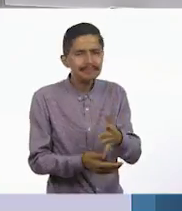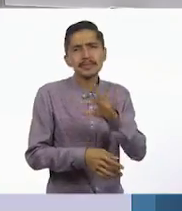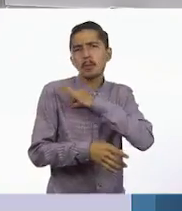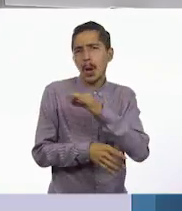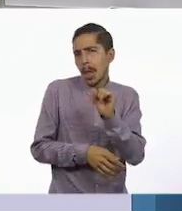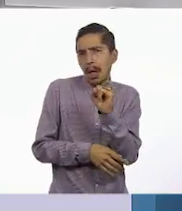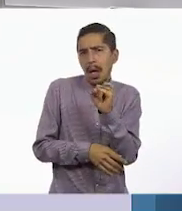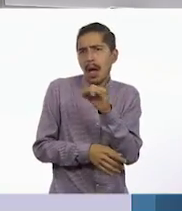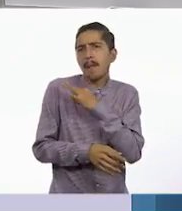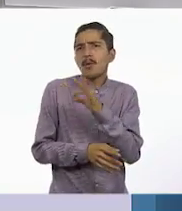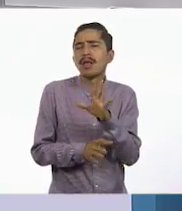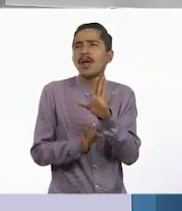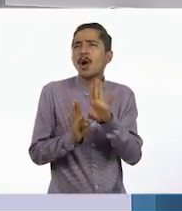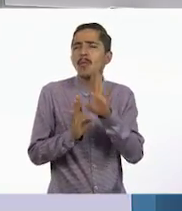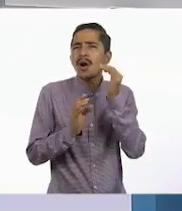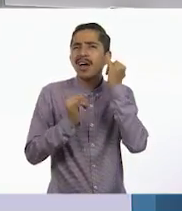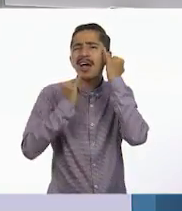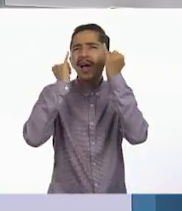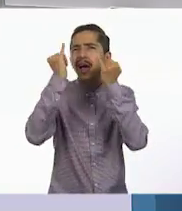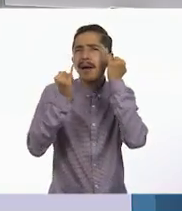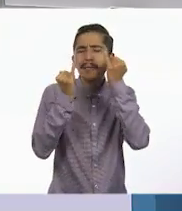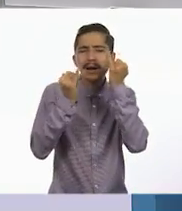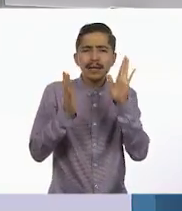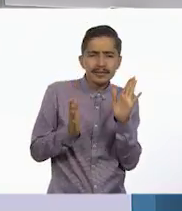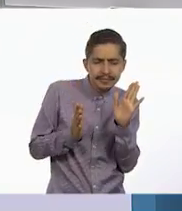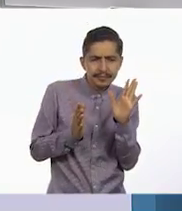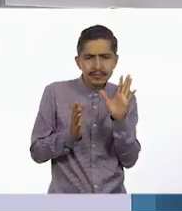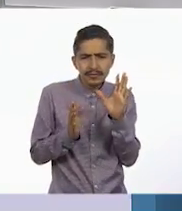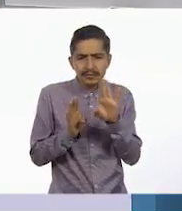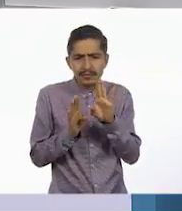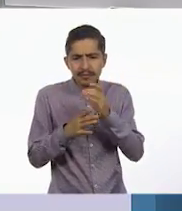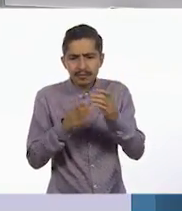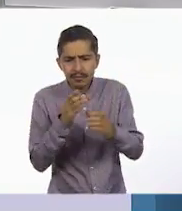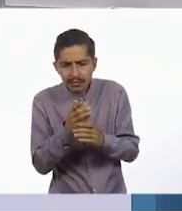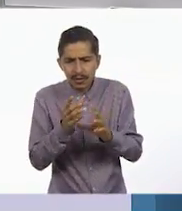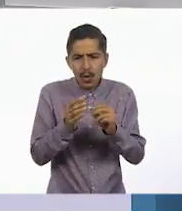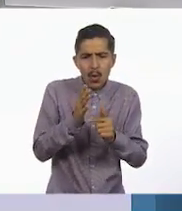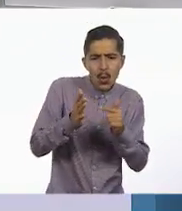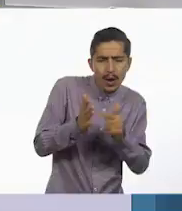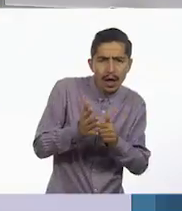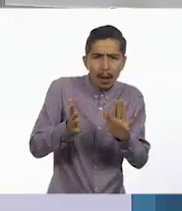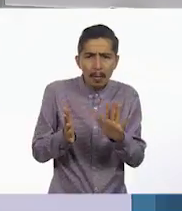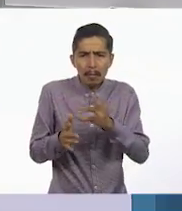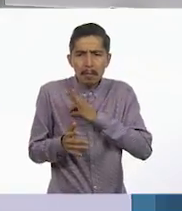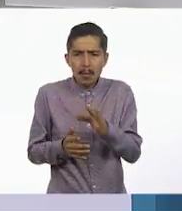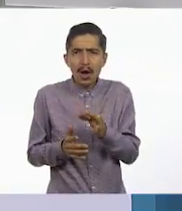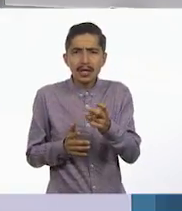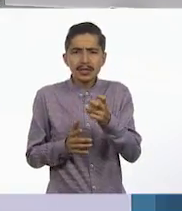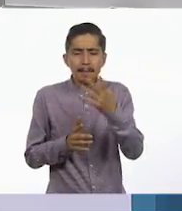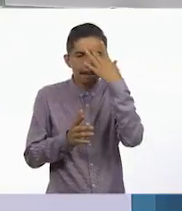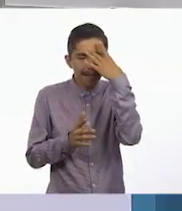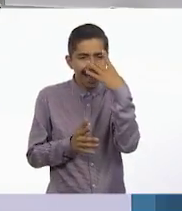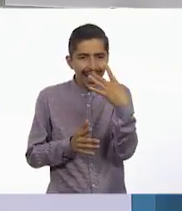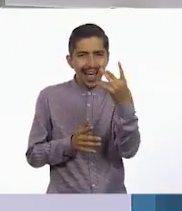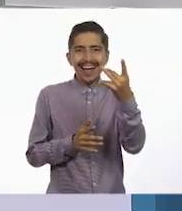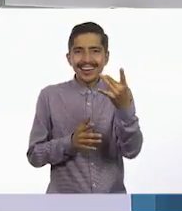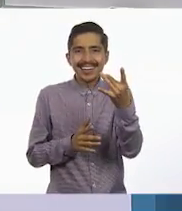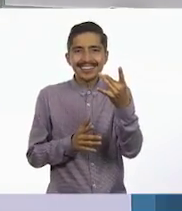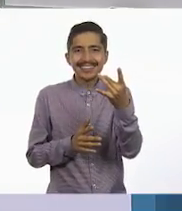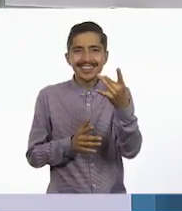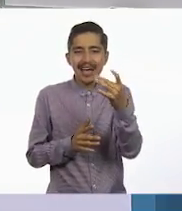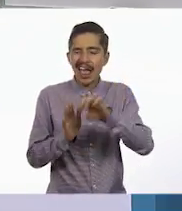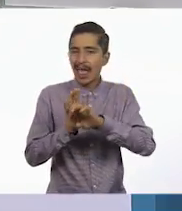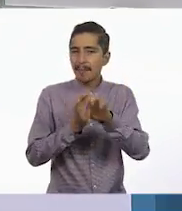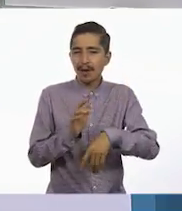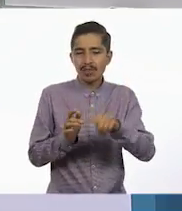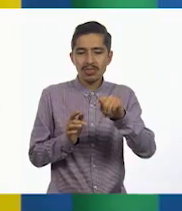elementos maravillosos o imaginativos, como algunos objetos o algún lugar que produzca esa magia de la que nos puso su